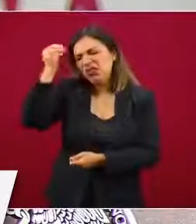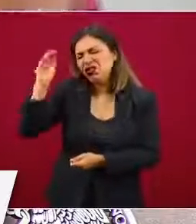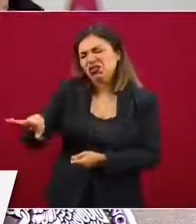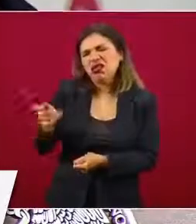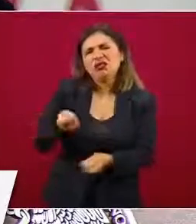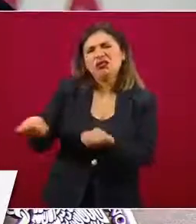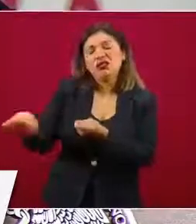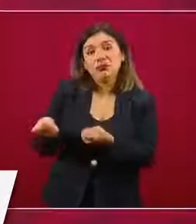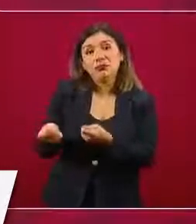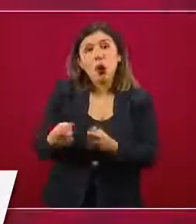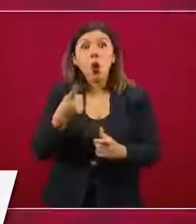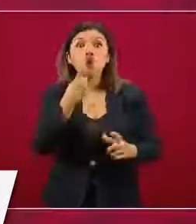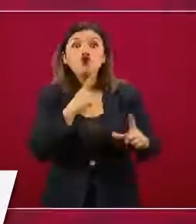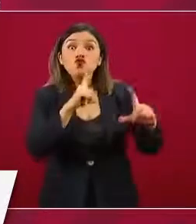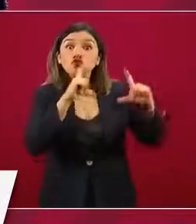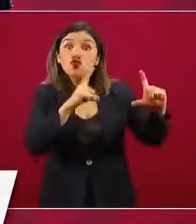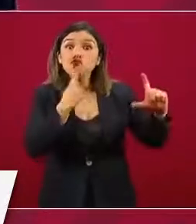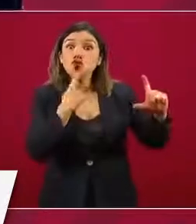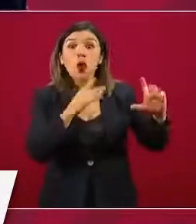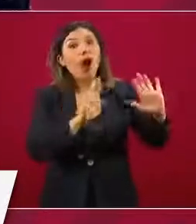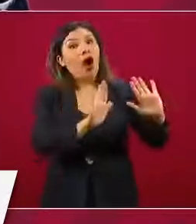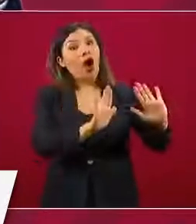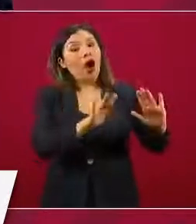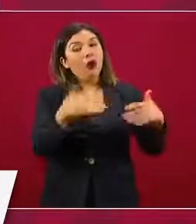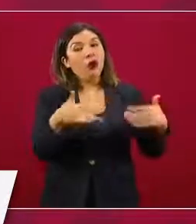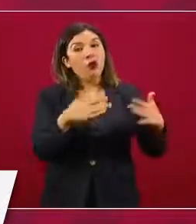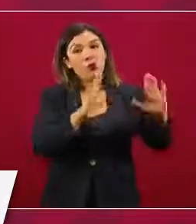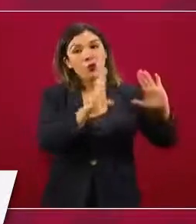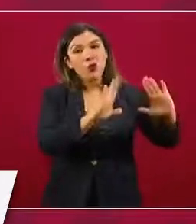Y el círculo rojo, no.